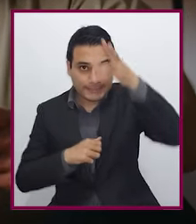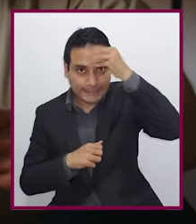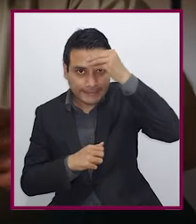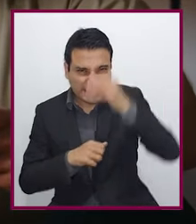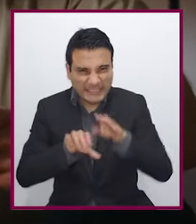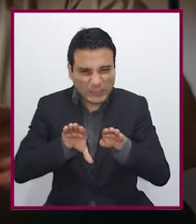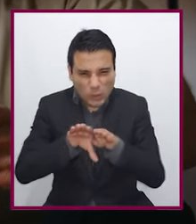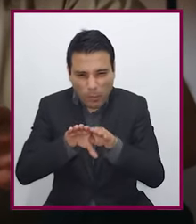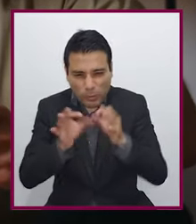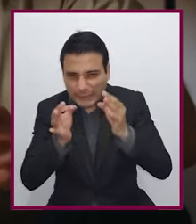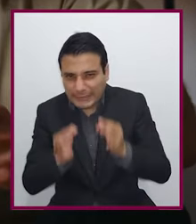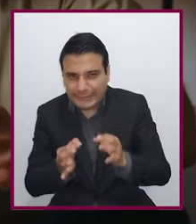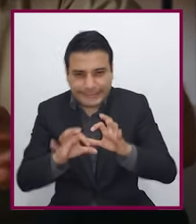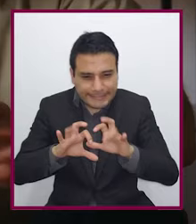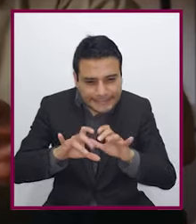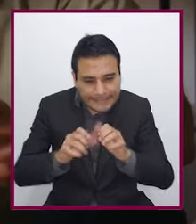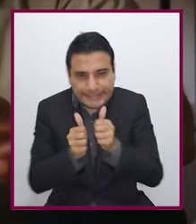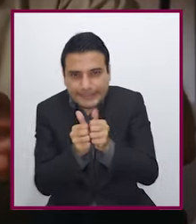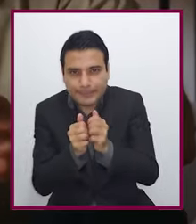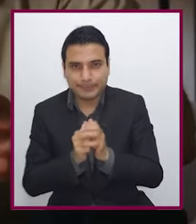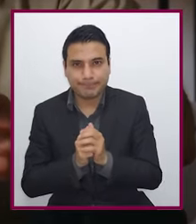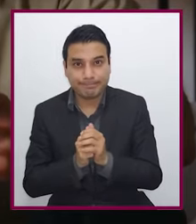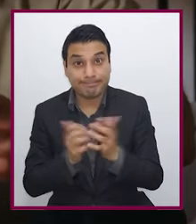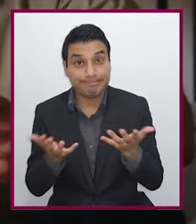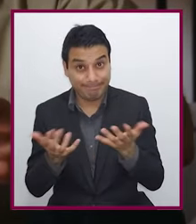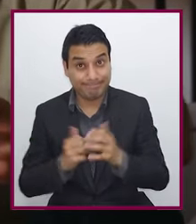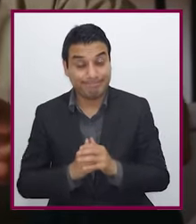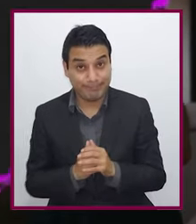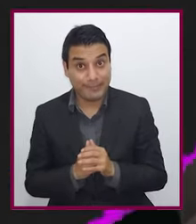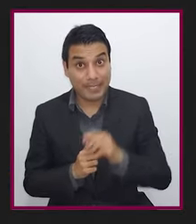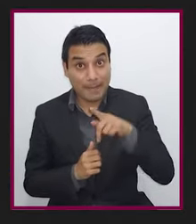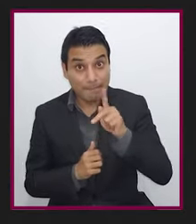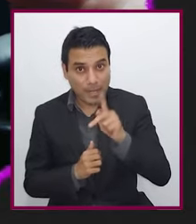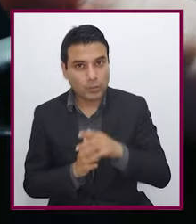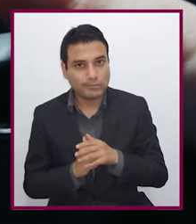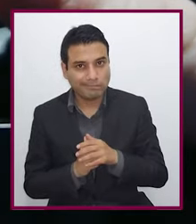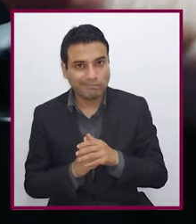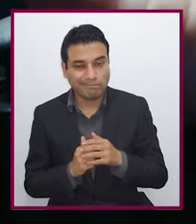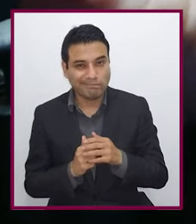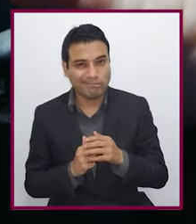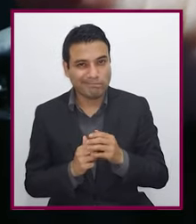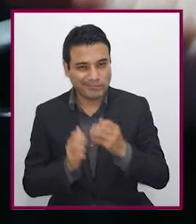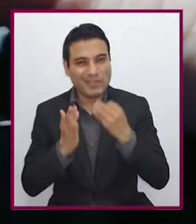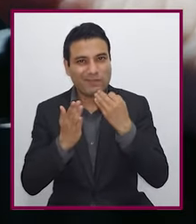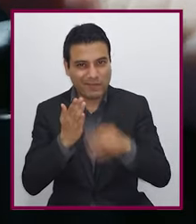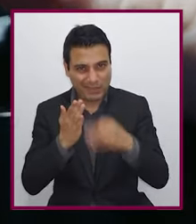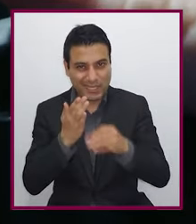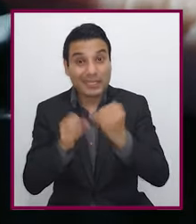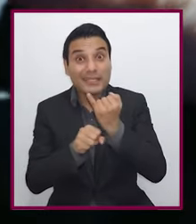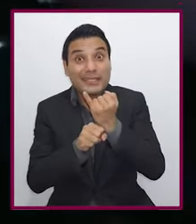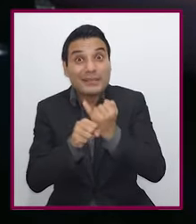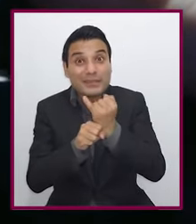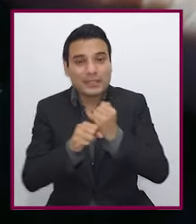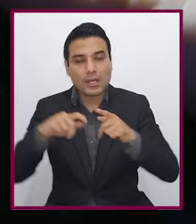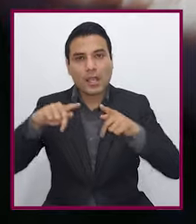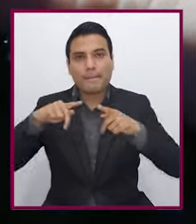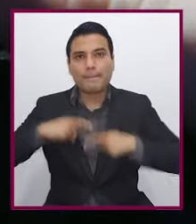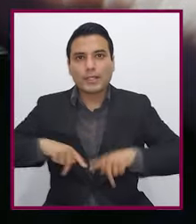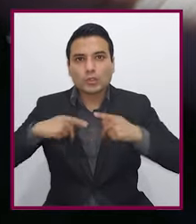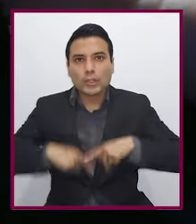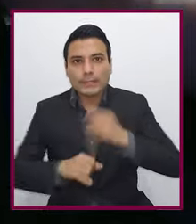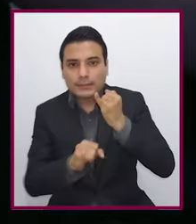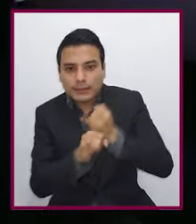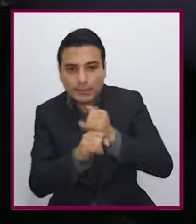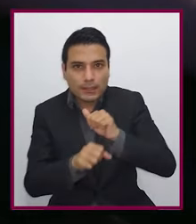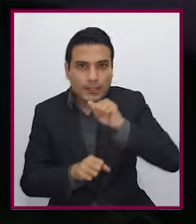jóvenes hemos necesitado aprender sobre el uso correcto de nuevas tecnologías, al ser una realidad en auge, no se tienen estadísticas concretas